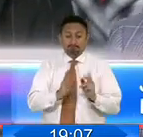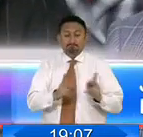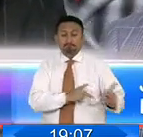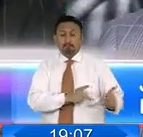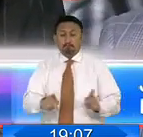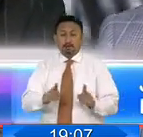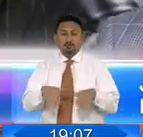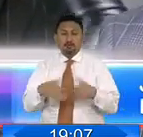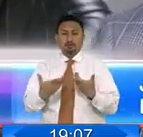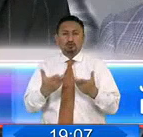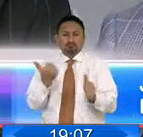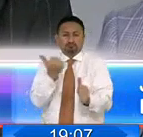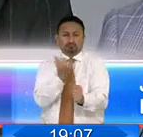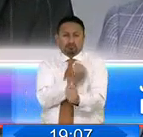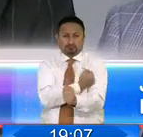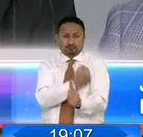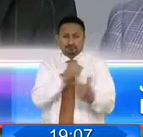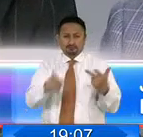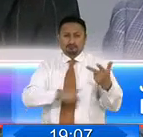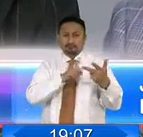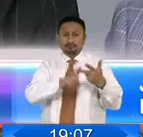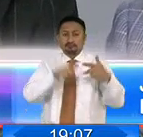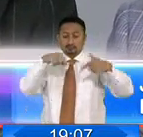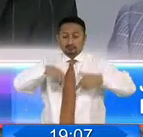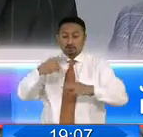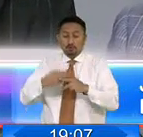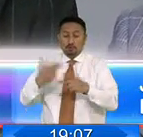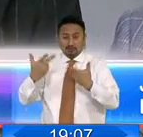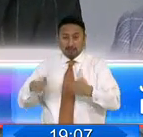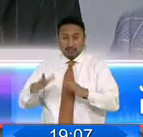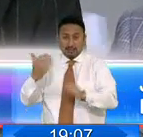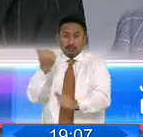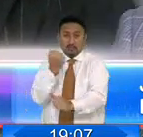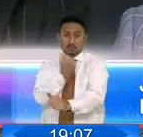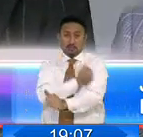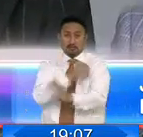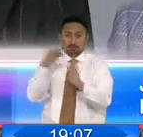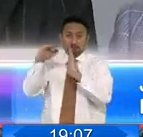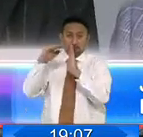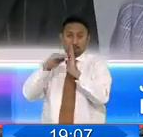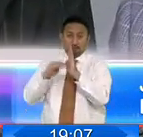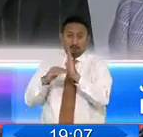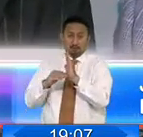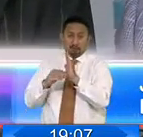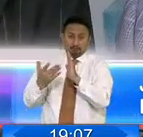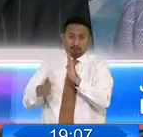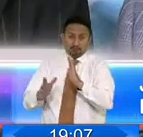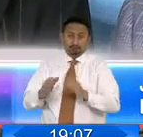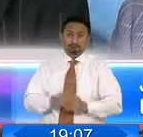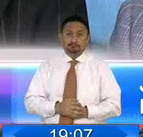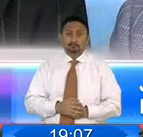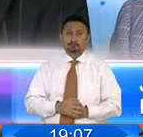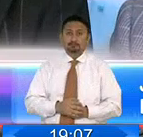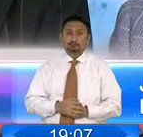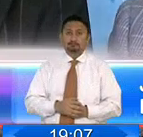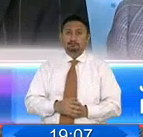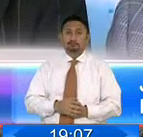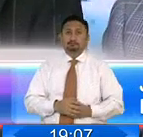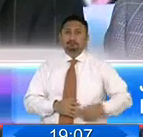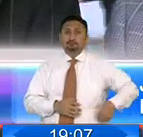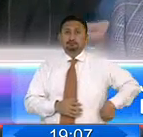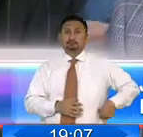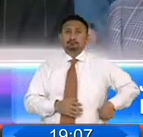vacunación y de igual manera también la lista de los vacunados es decir de las personas que han sido vacunadas hasta el momento